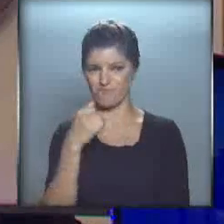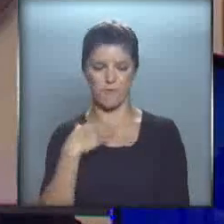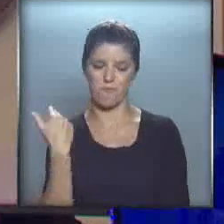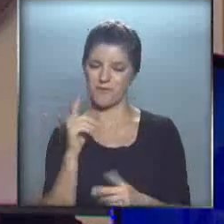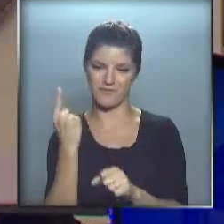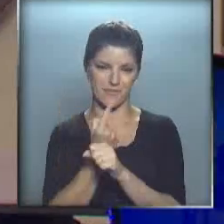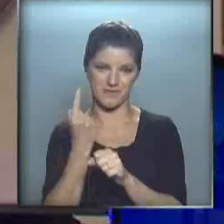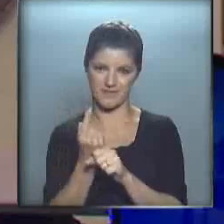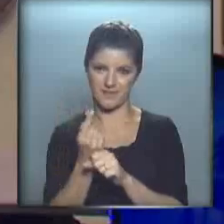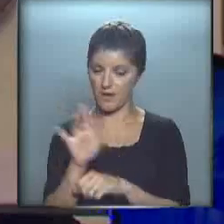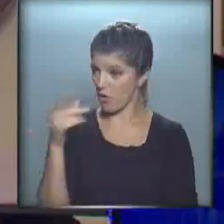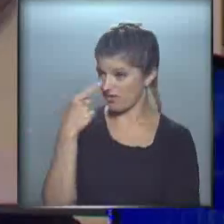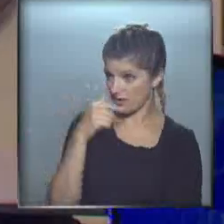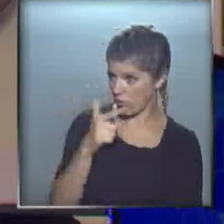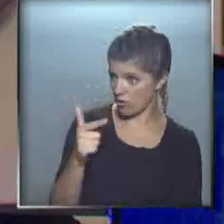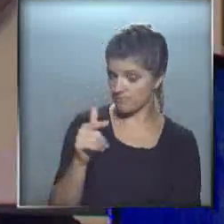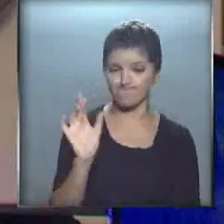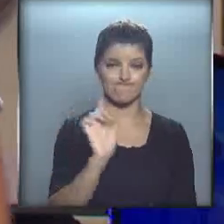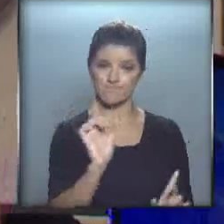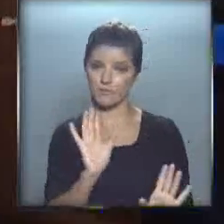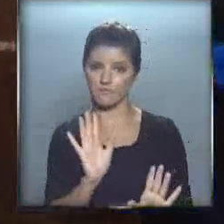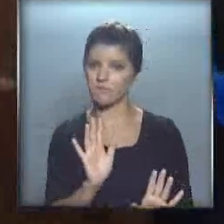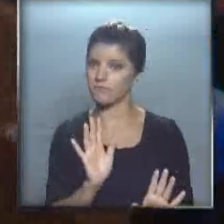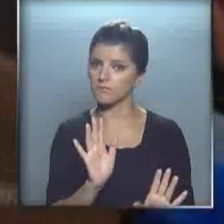tampoco. Tampoco, no te interesa el boliche. No. A ver, acá,